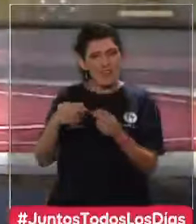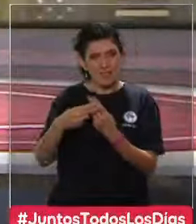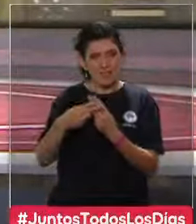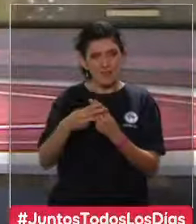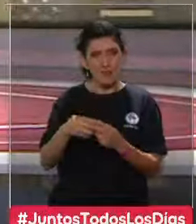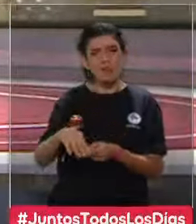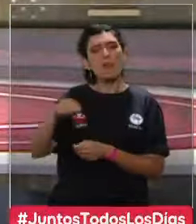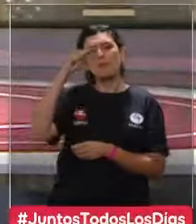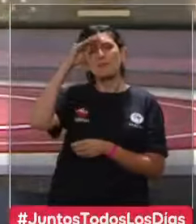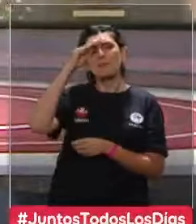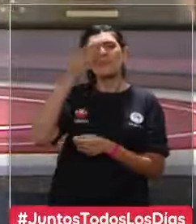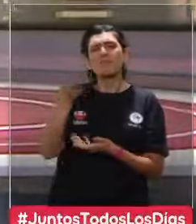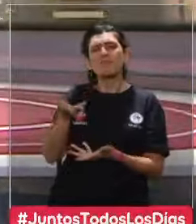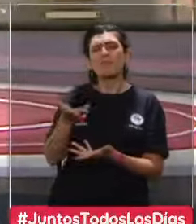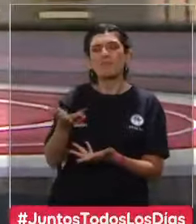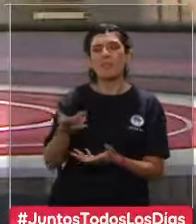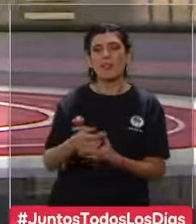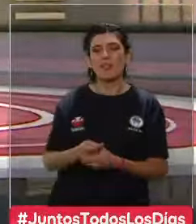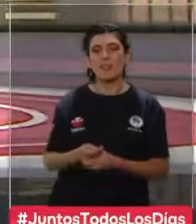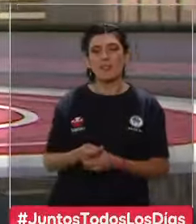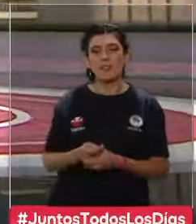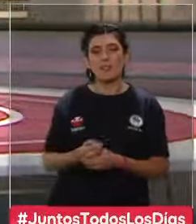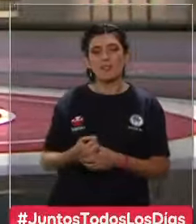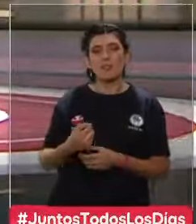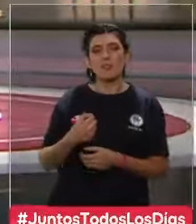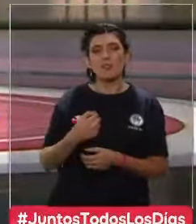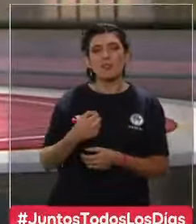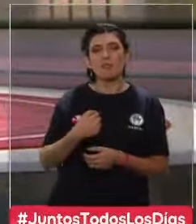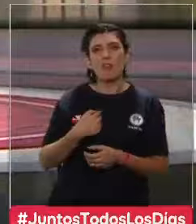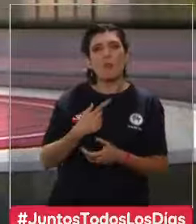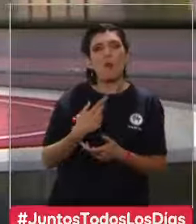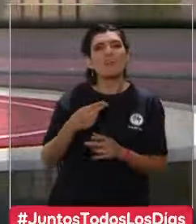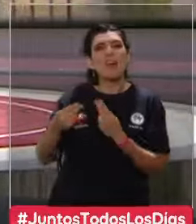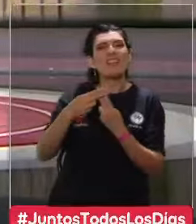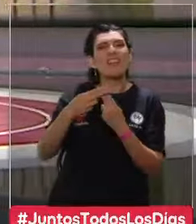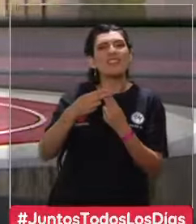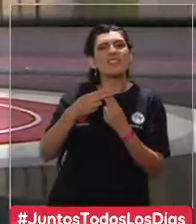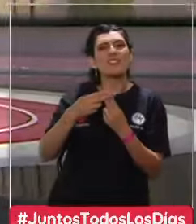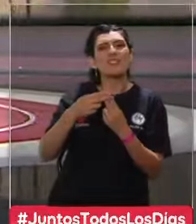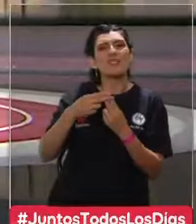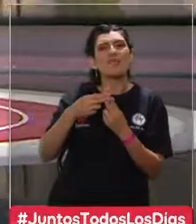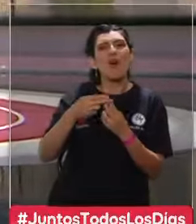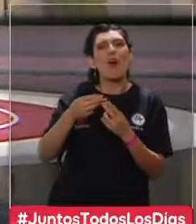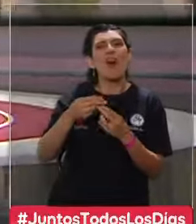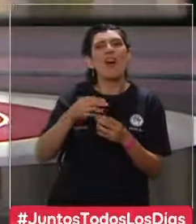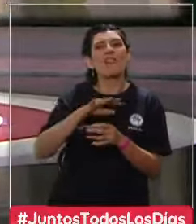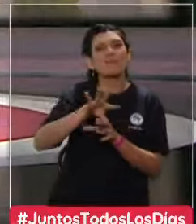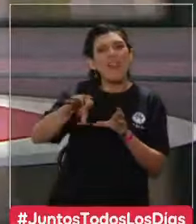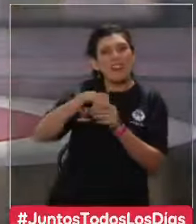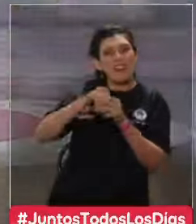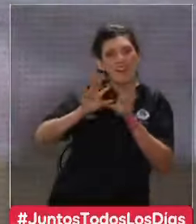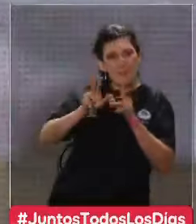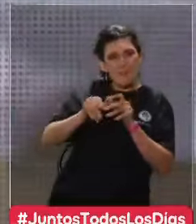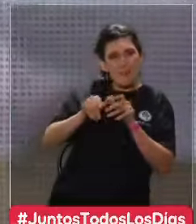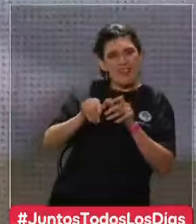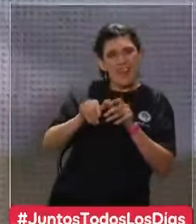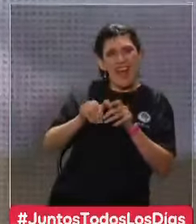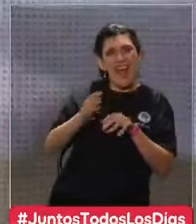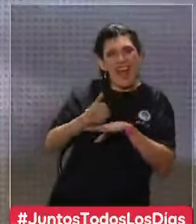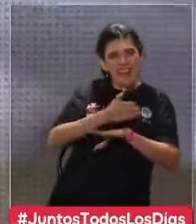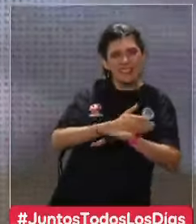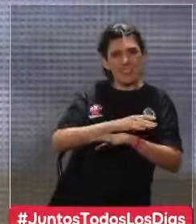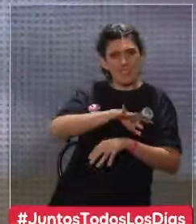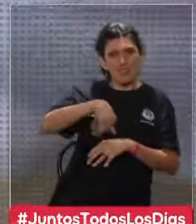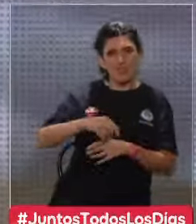Camila? Yo digo, la Teletón es parte de nuestra familia antes de ser nosotros parte de Teletón. Porque efectivamente con Kevin